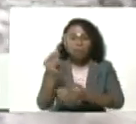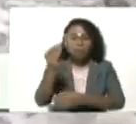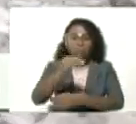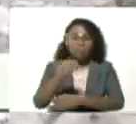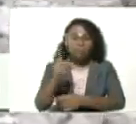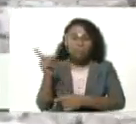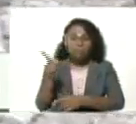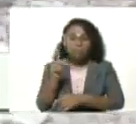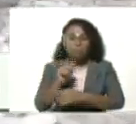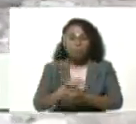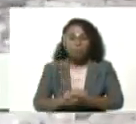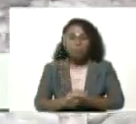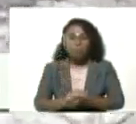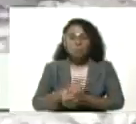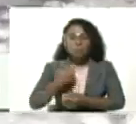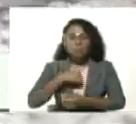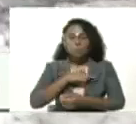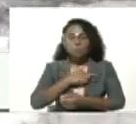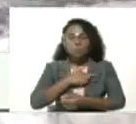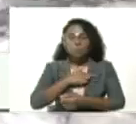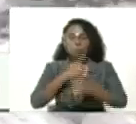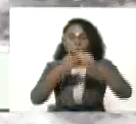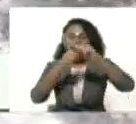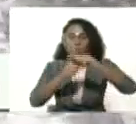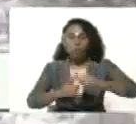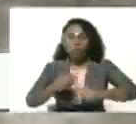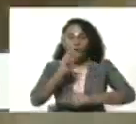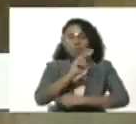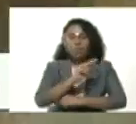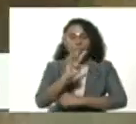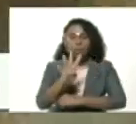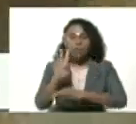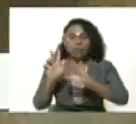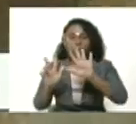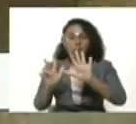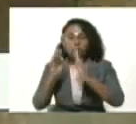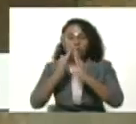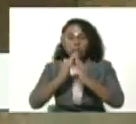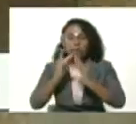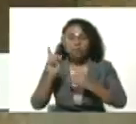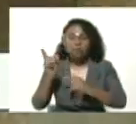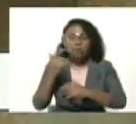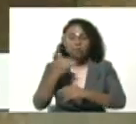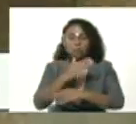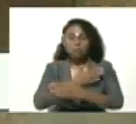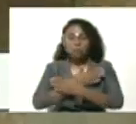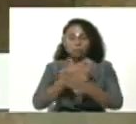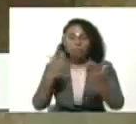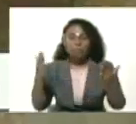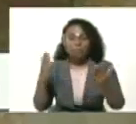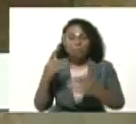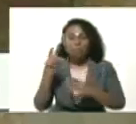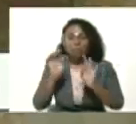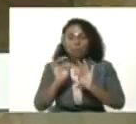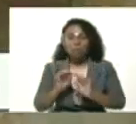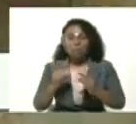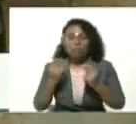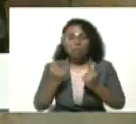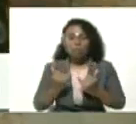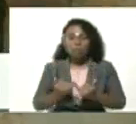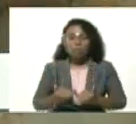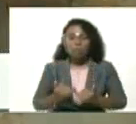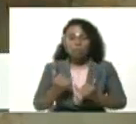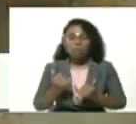presidente, que con eso nosotros sumamos 248 viviendas que están disponibles de manera inmediata y